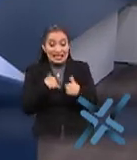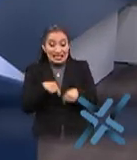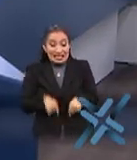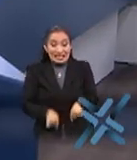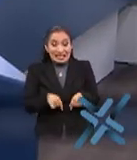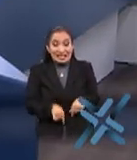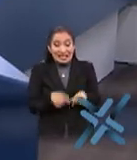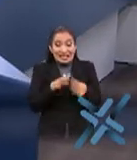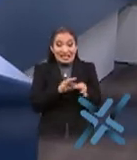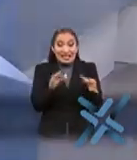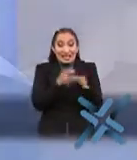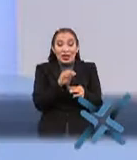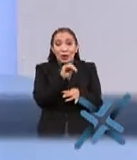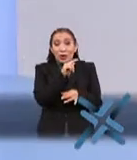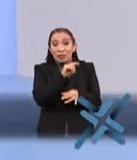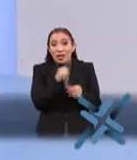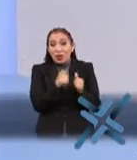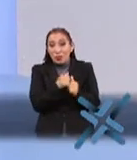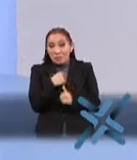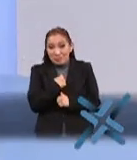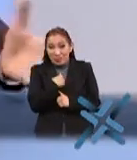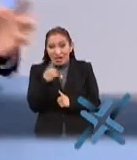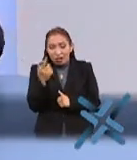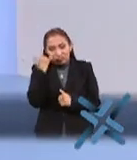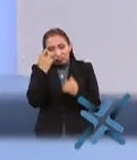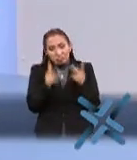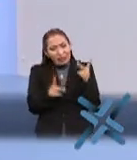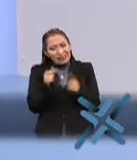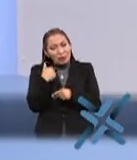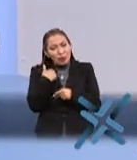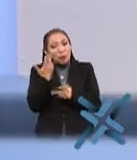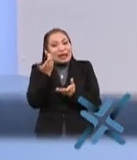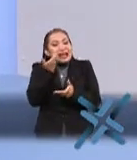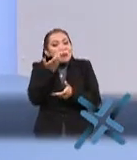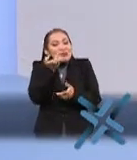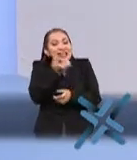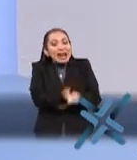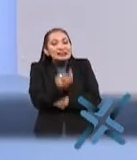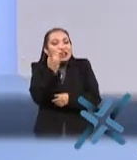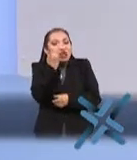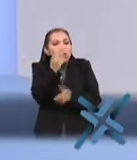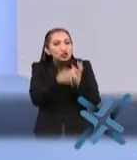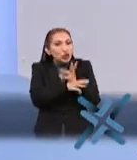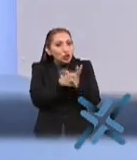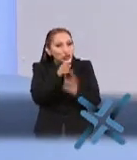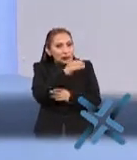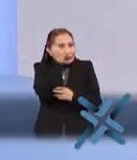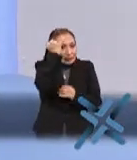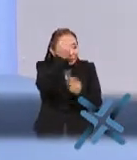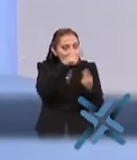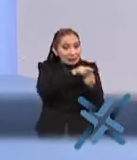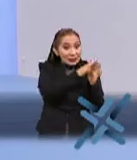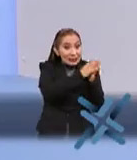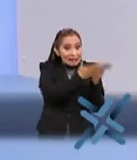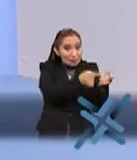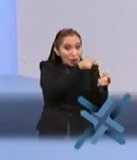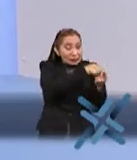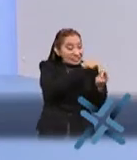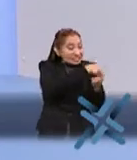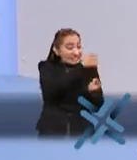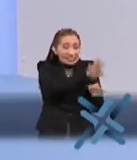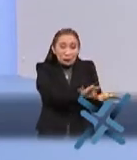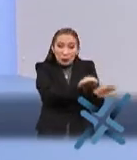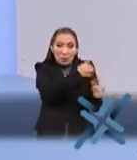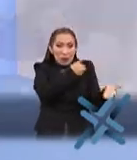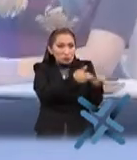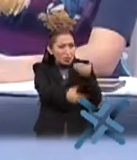lo hablamos cuando diseñamos este programa, estamos apelando a esos dos referentes culturales que son los libros, que es el dispositivo